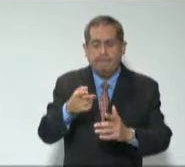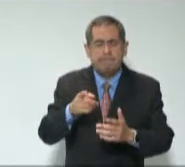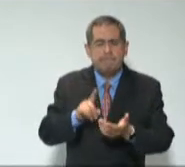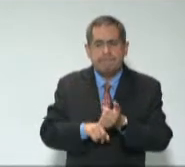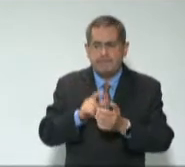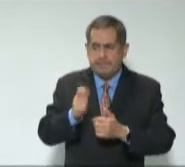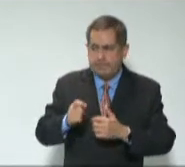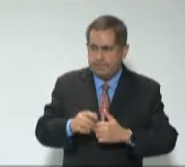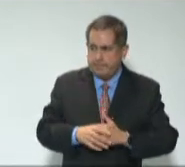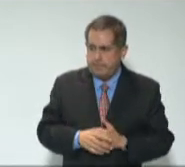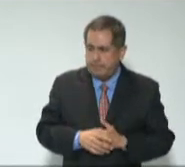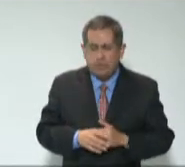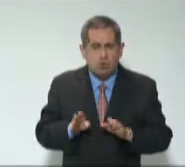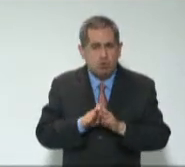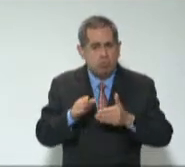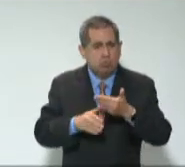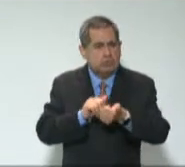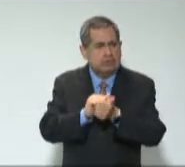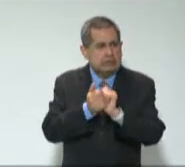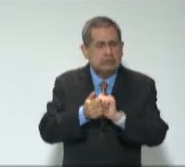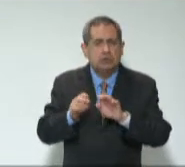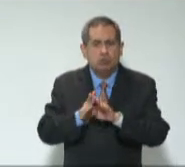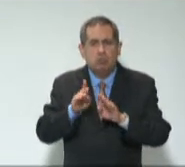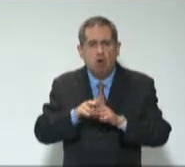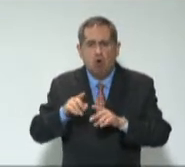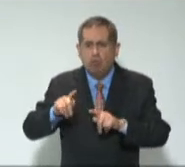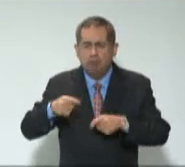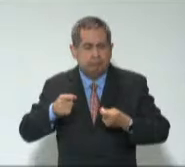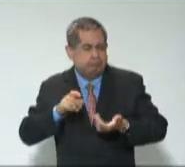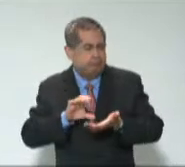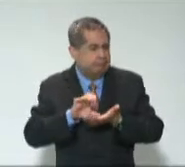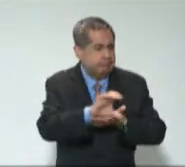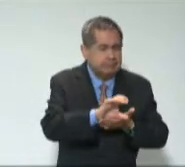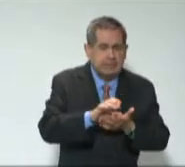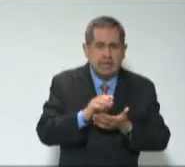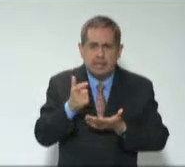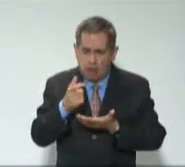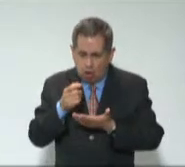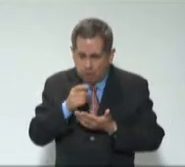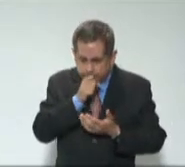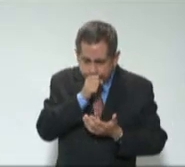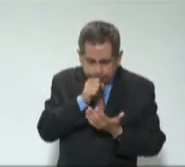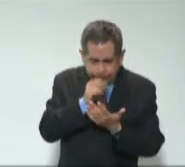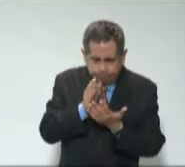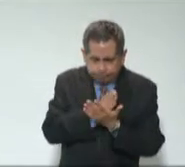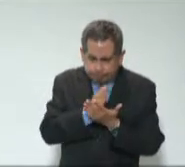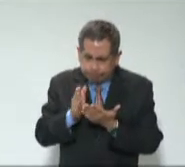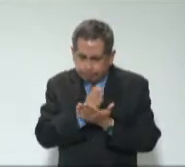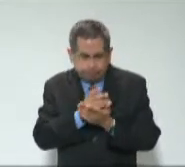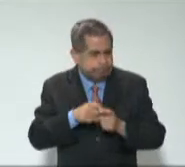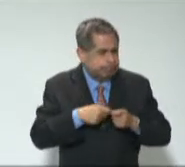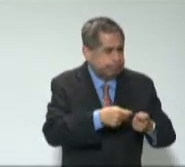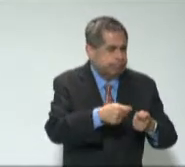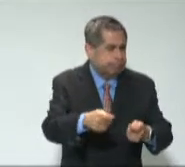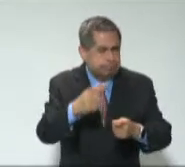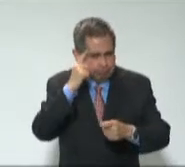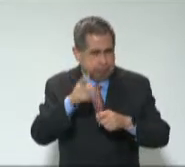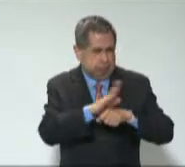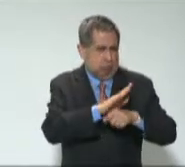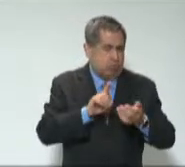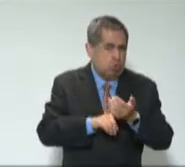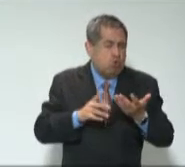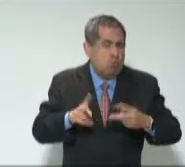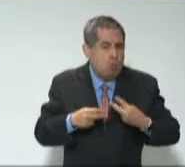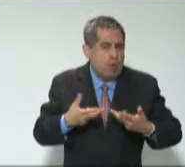eh Cómo se dan los fondos Cómo se orientan las partidas presupuestales a la atención de emergencia en covid eh los